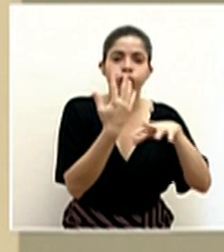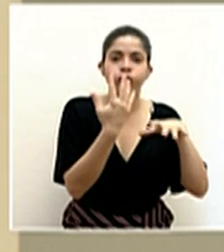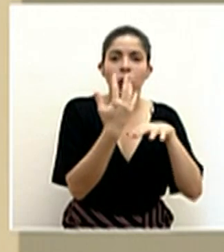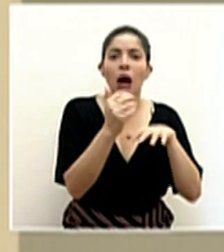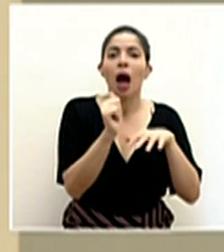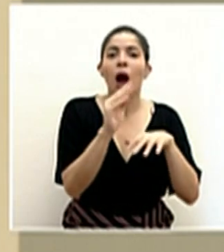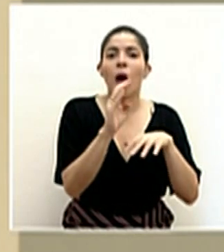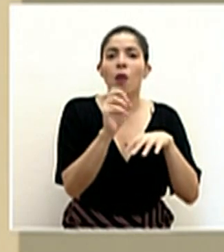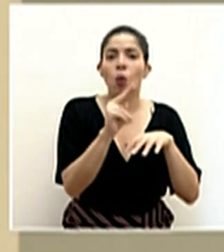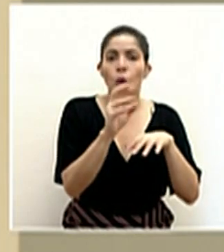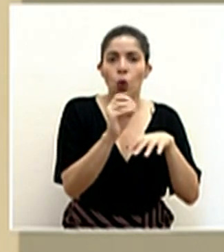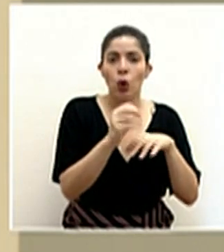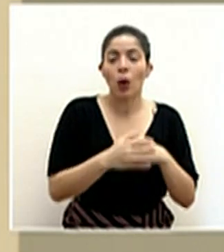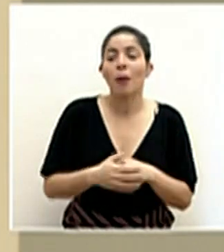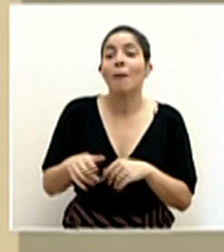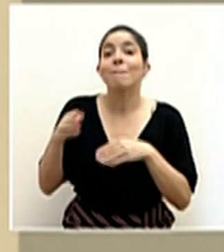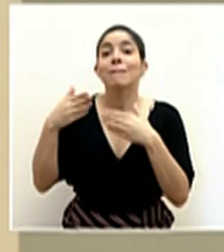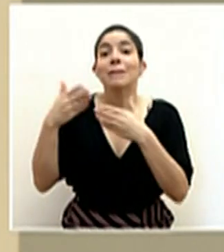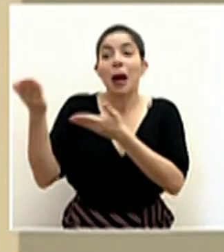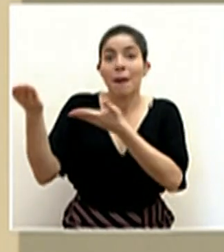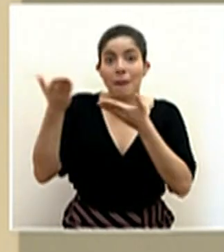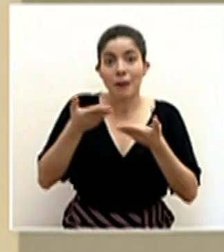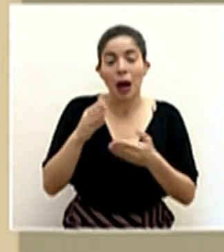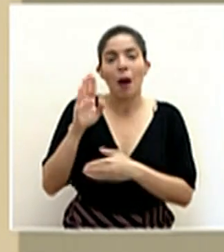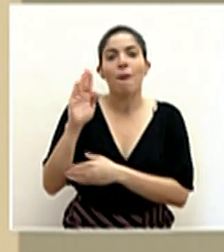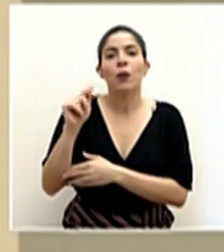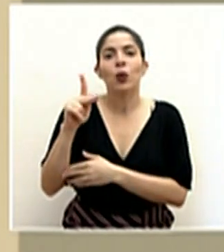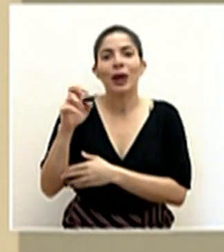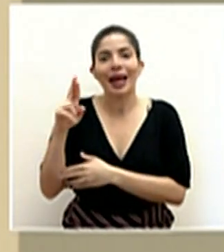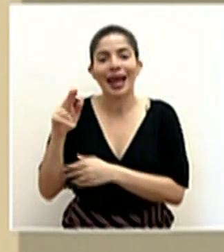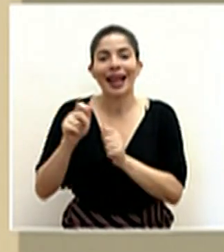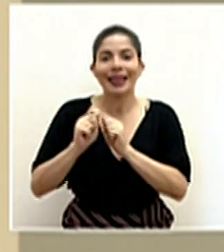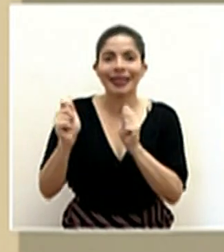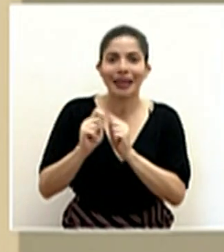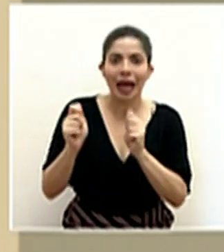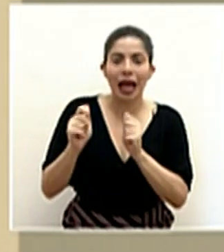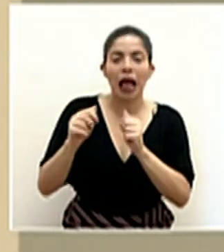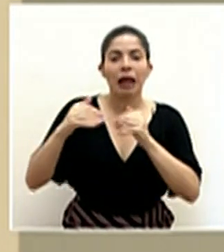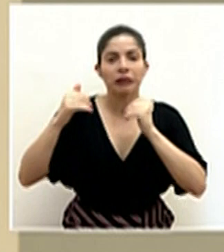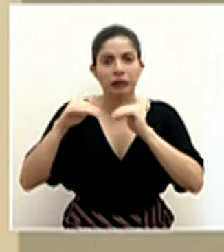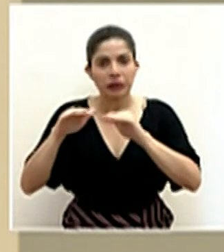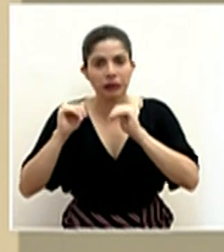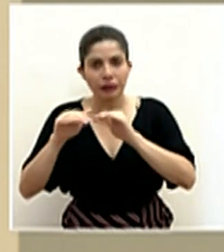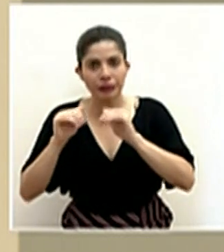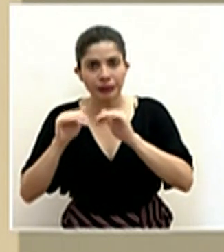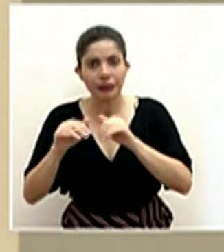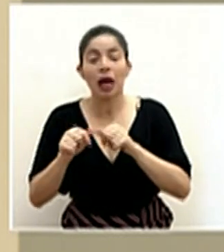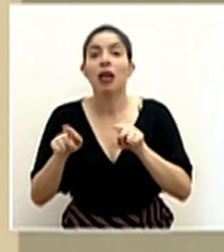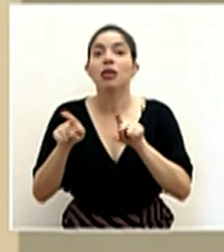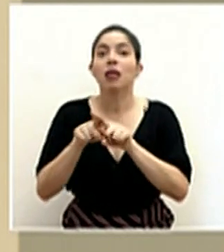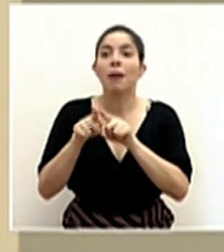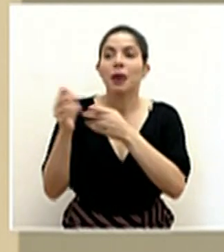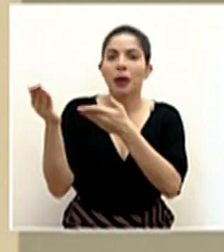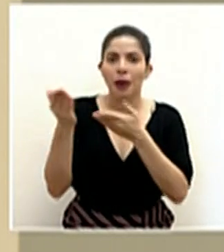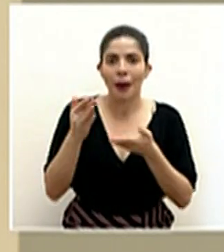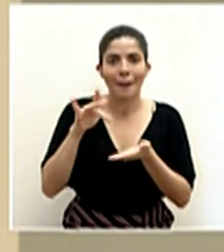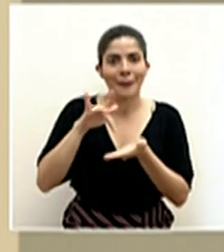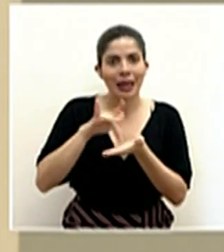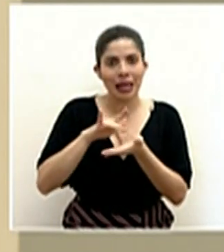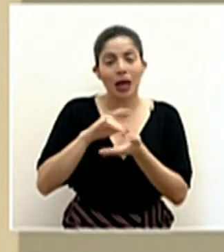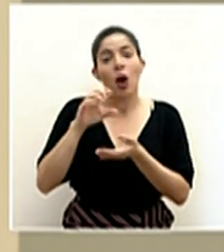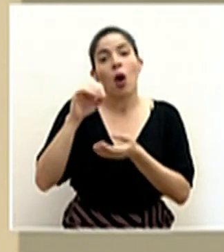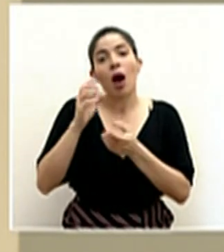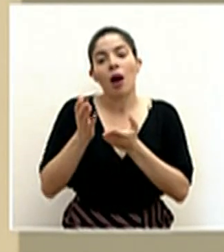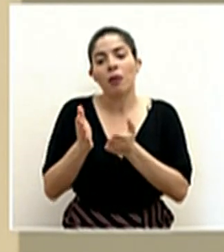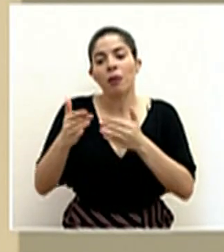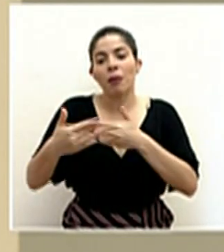importamos productos como búnker, textiles y confección, y también medicamentos o